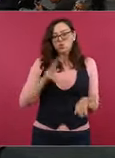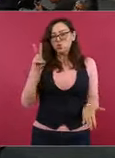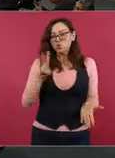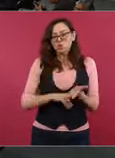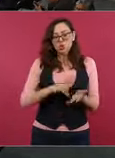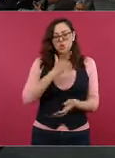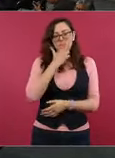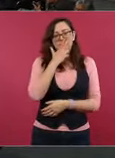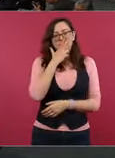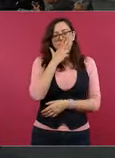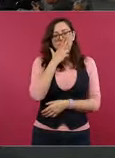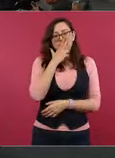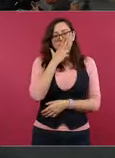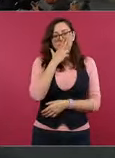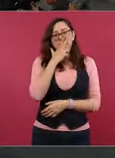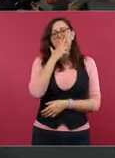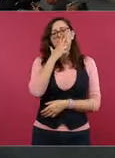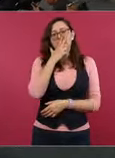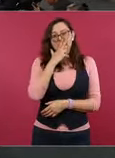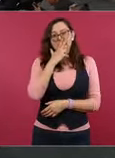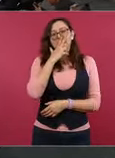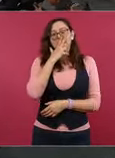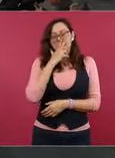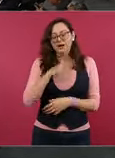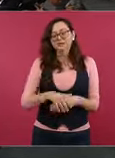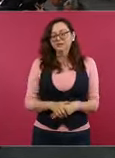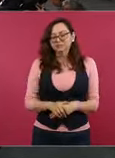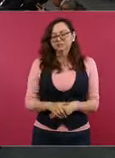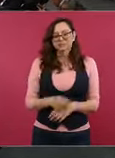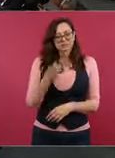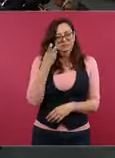para comunicar el Atlántico con el Pacífico.